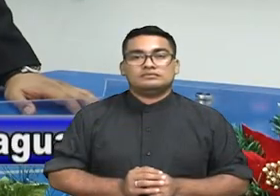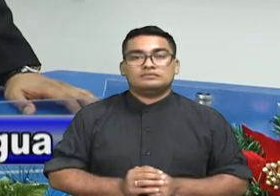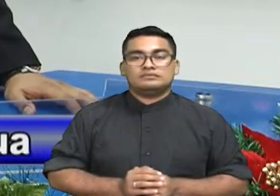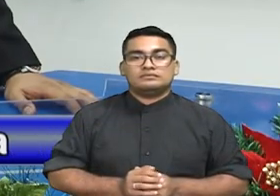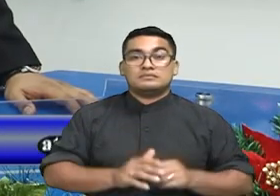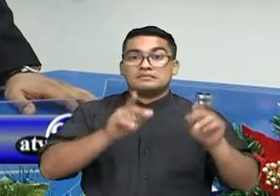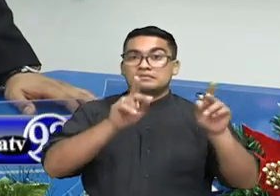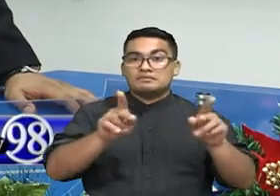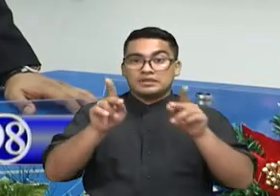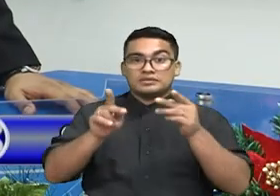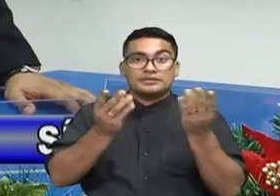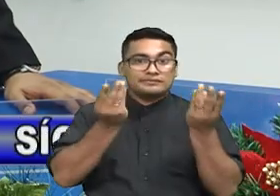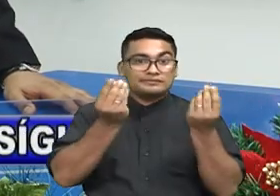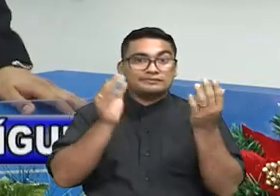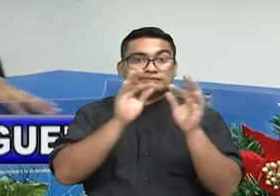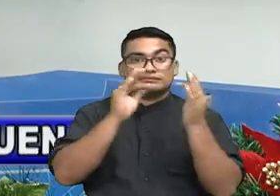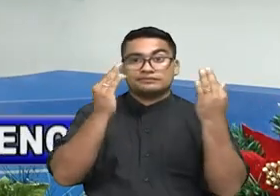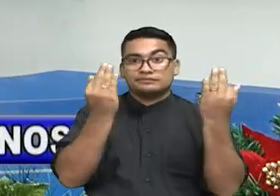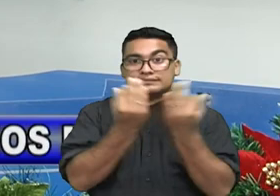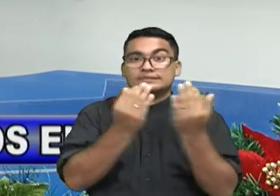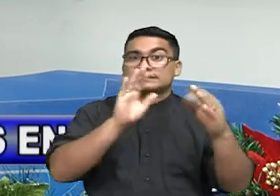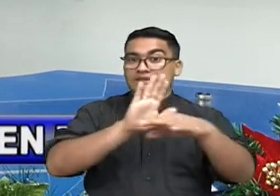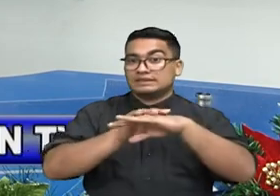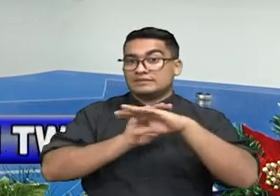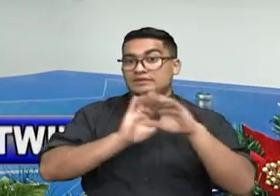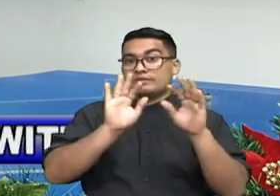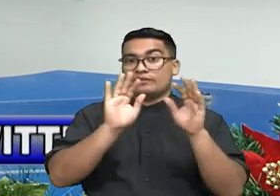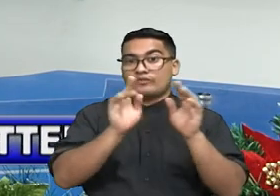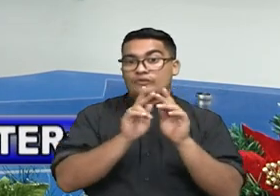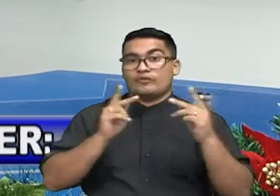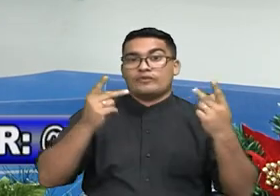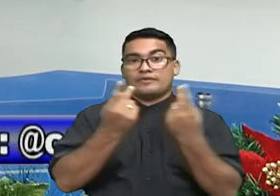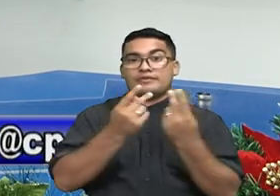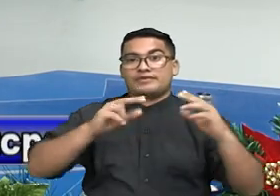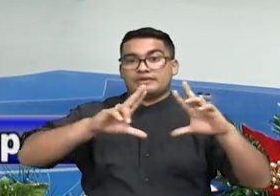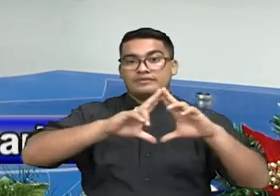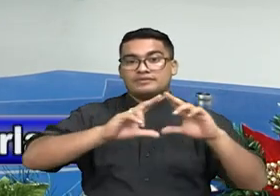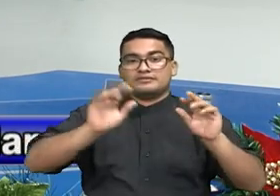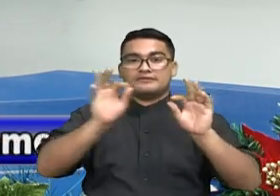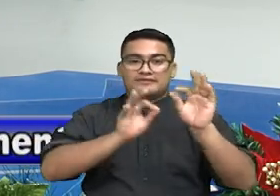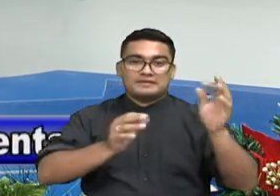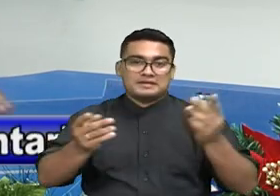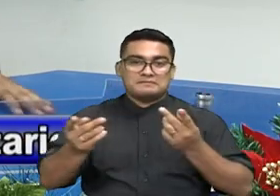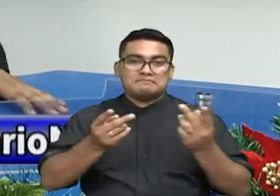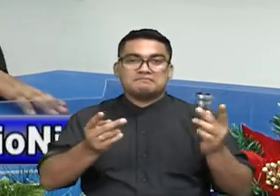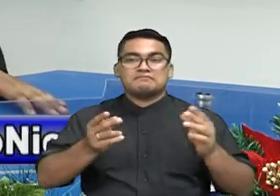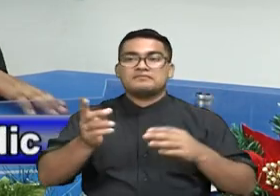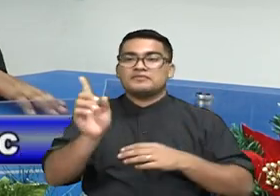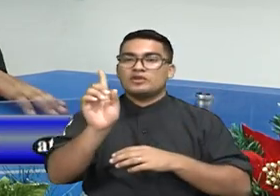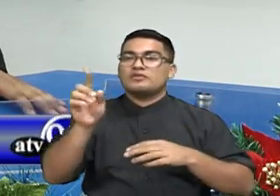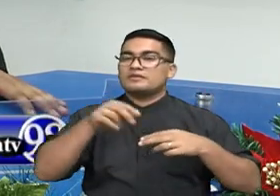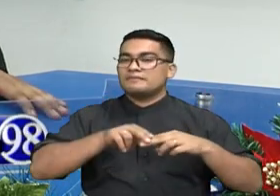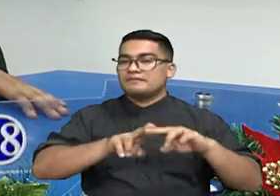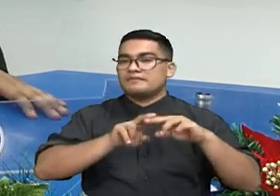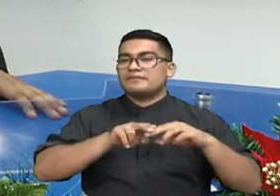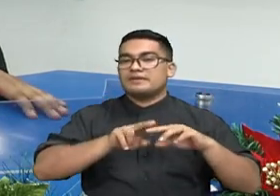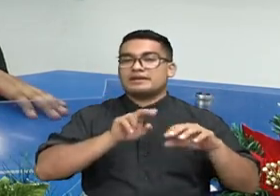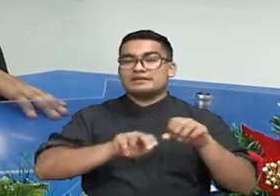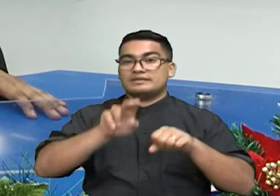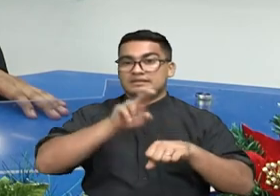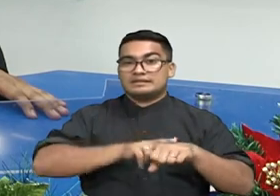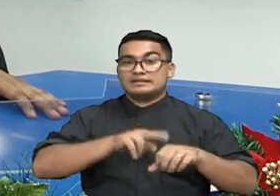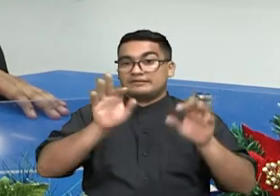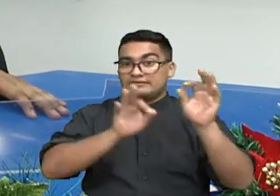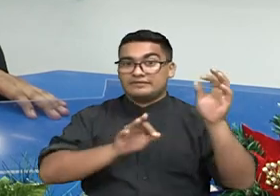Los protagonistas de la economía familiar invitan al pueblo nicaragüense a la Feria Especial de la Gritería que se realizará 7 y 8